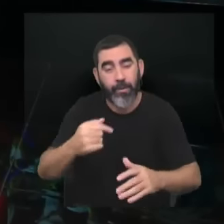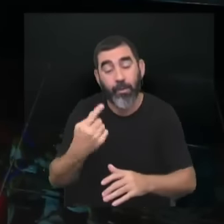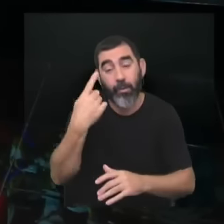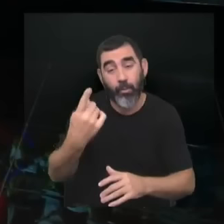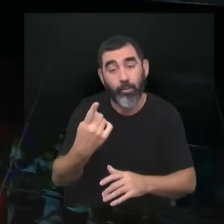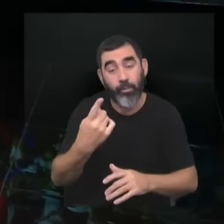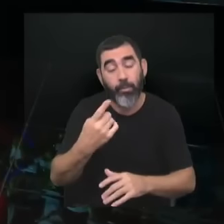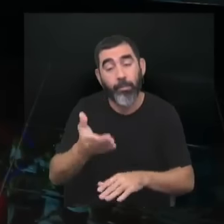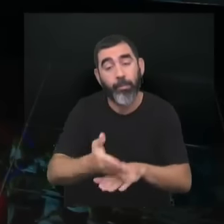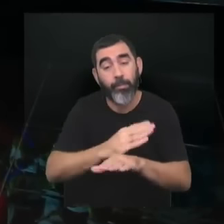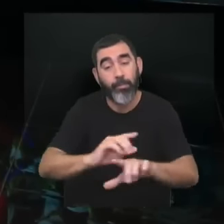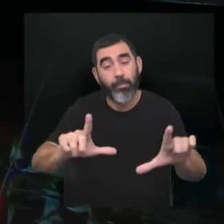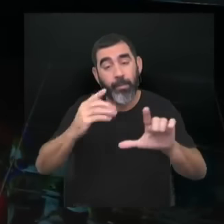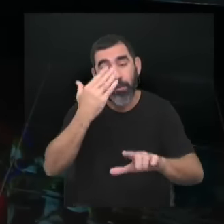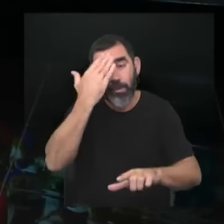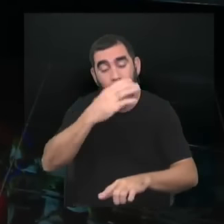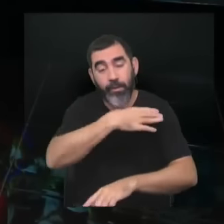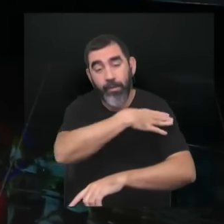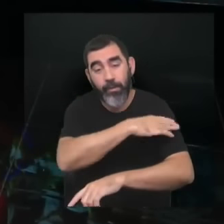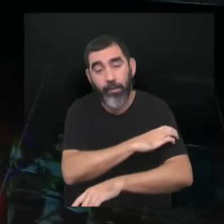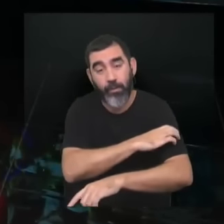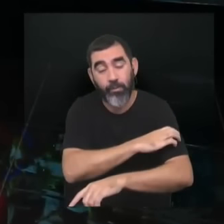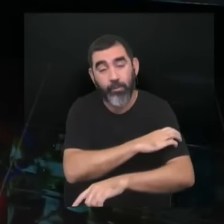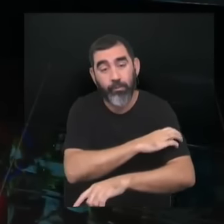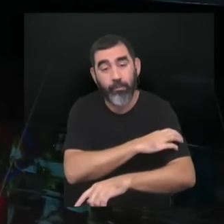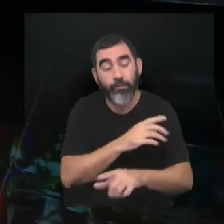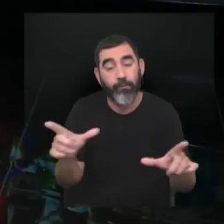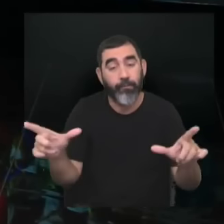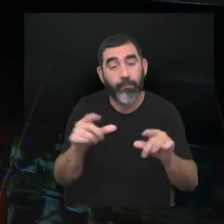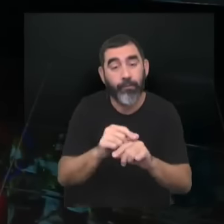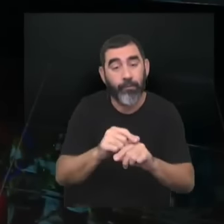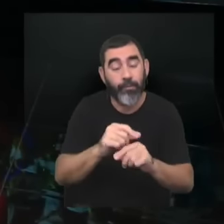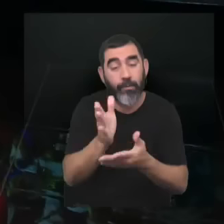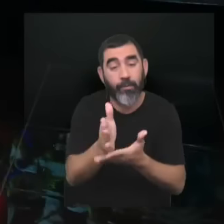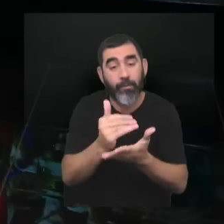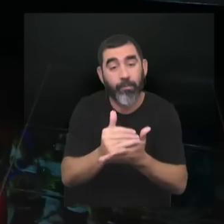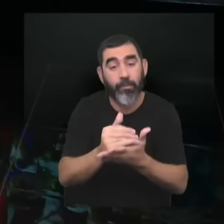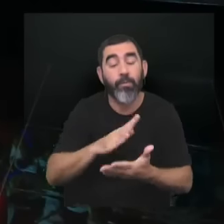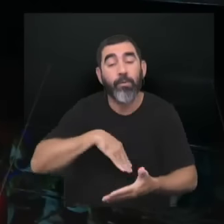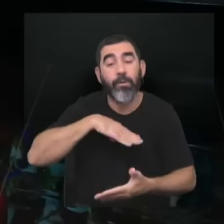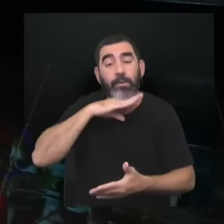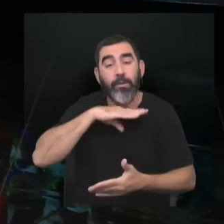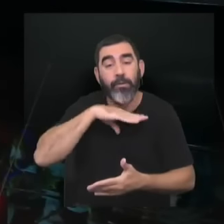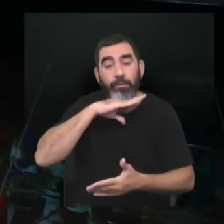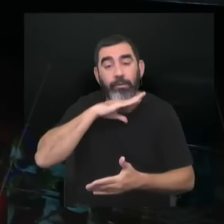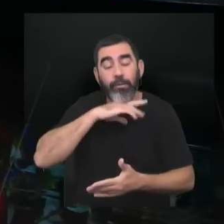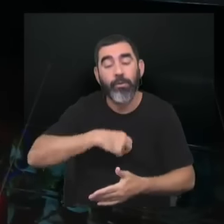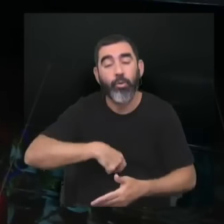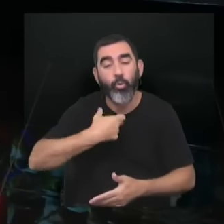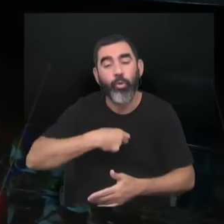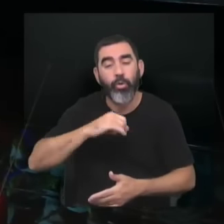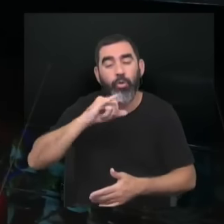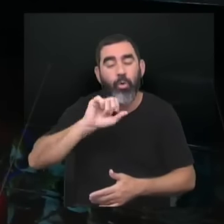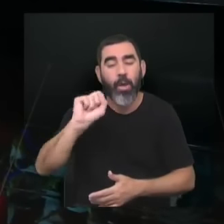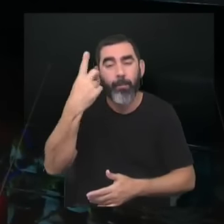ellos fue el del precandidato por el frente amplio yamandu orsi quien hizo el cierre de campaña allí en el departamento de canelones en el colegio San Isidro de